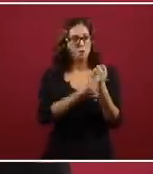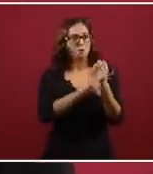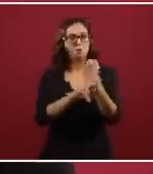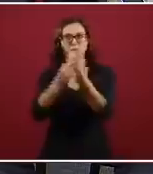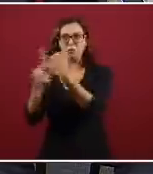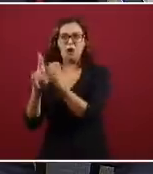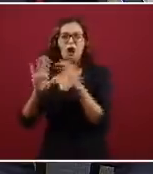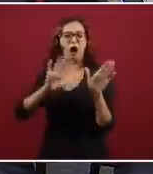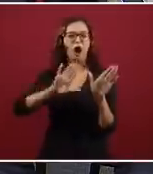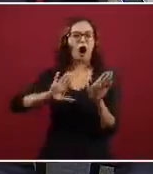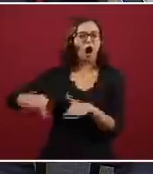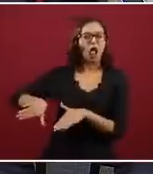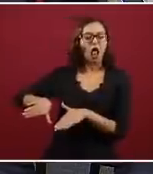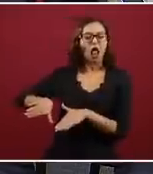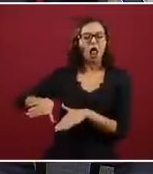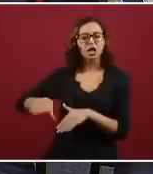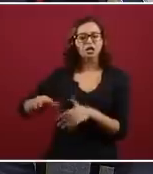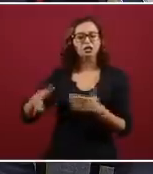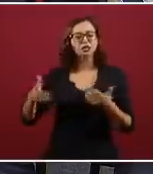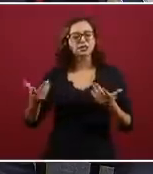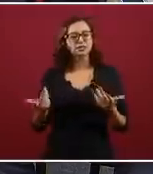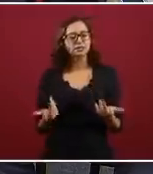gobernó durante mucho tiempo